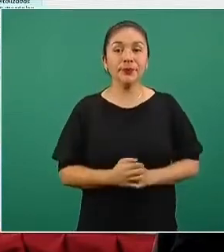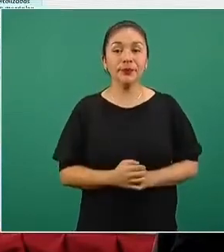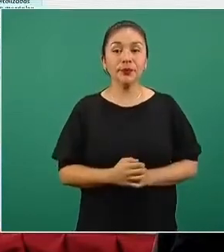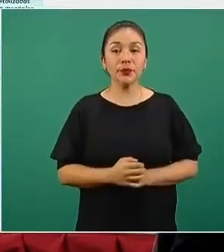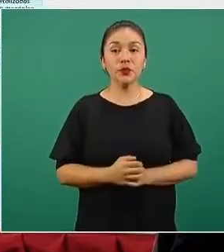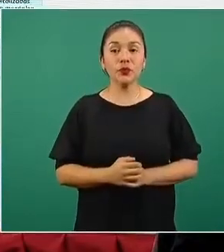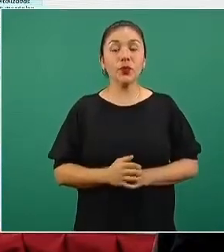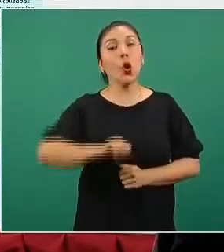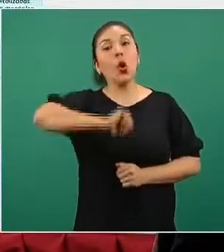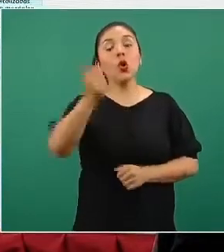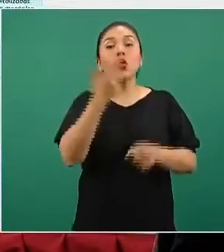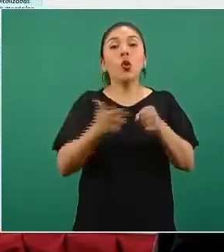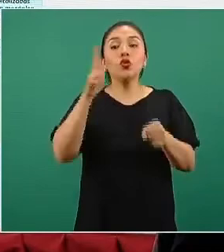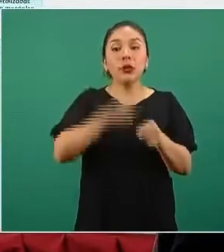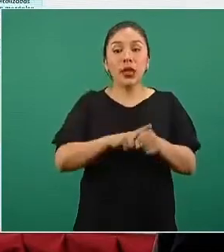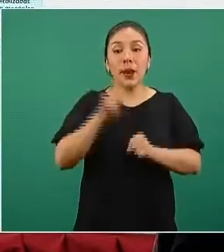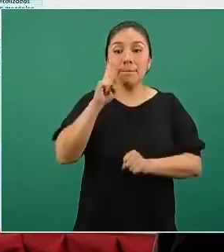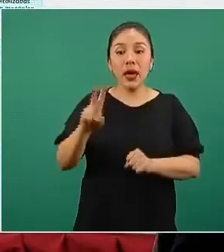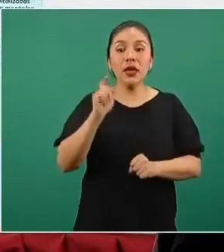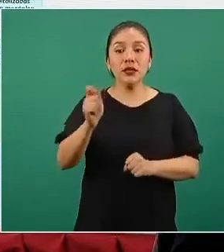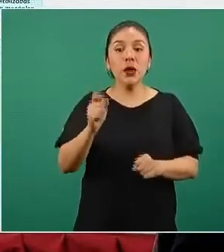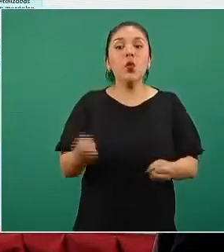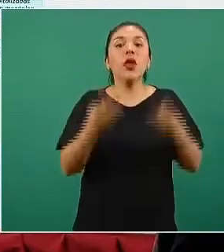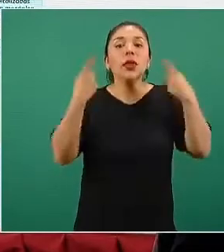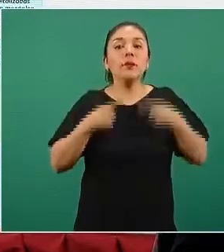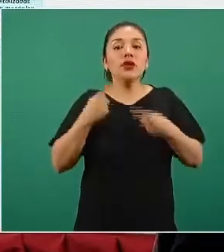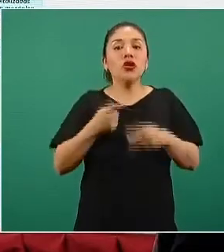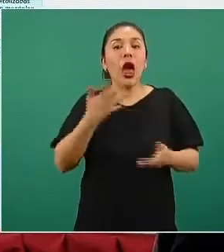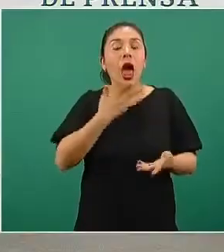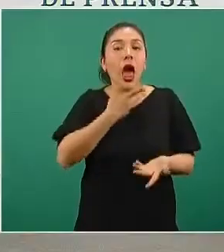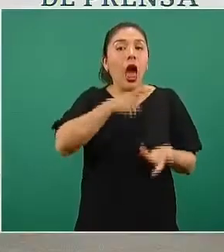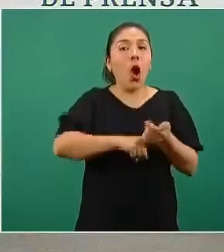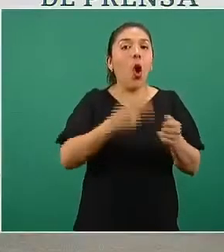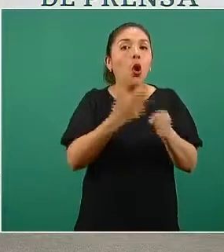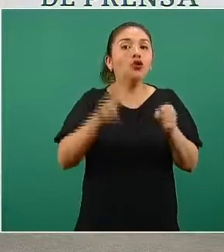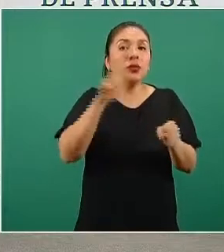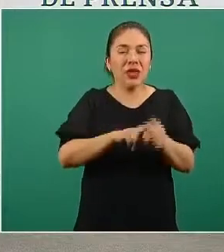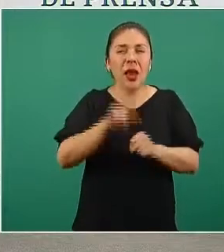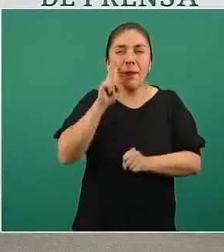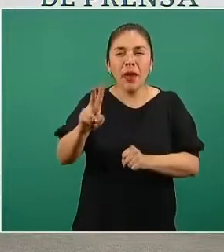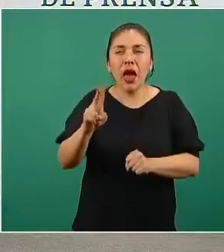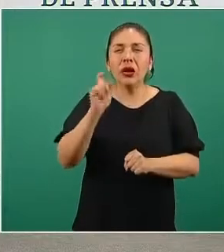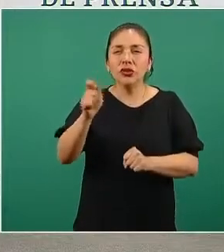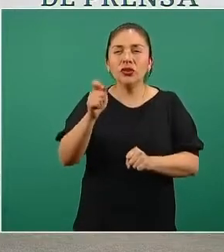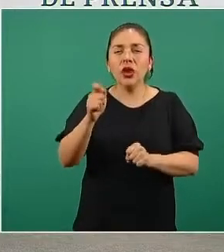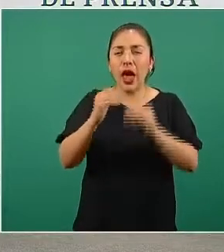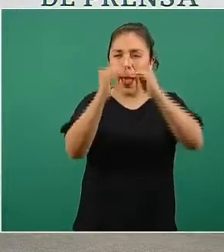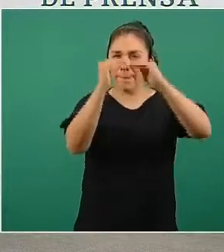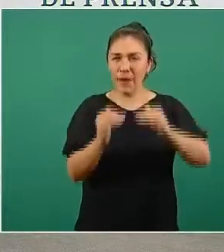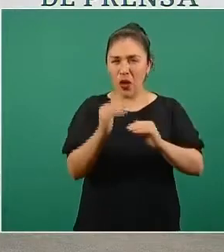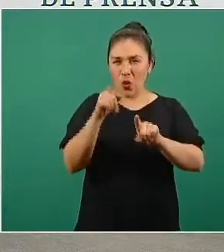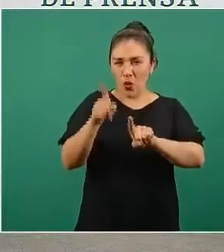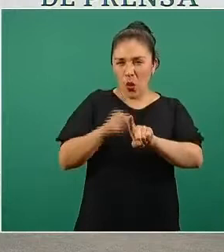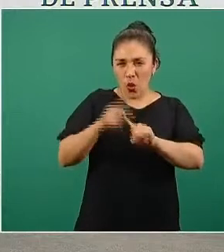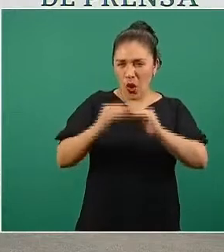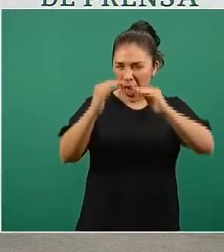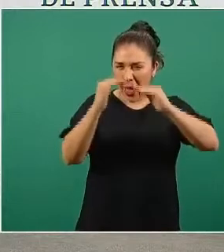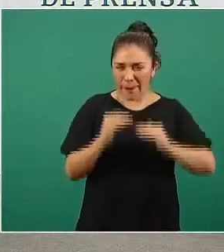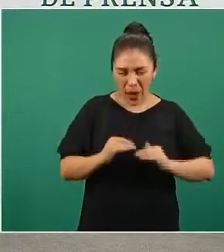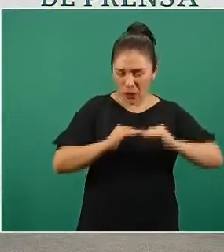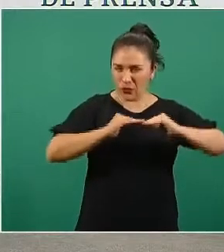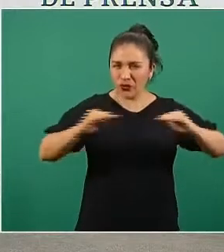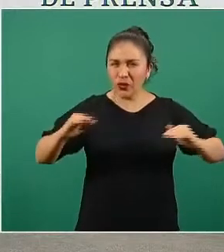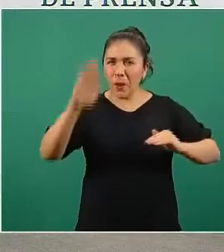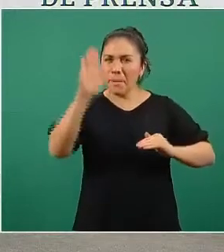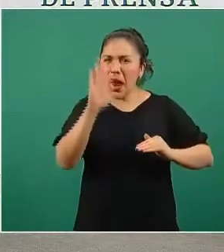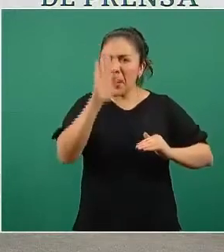Sobre hospitalizaciones, la curva epidémica de personas hospitalizadas, la línea menor, que se ve aparentemente